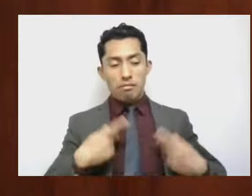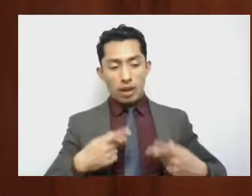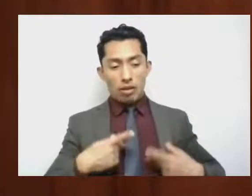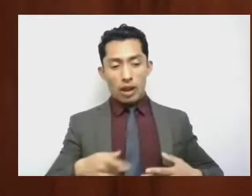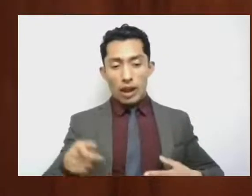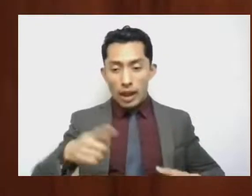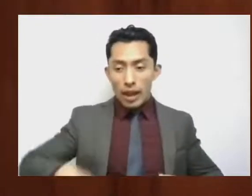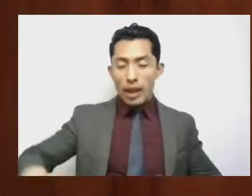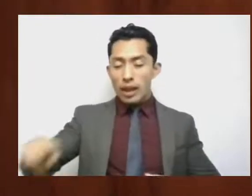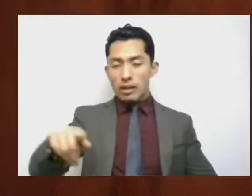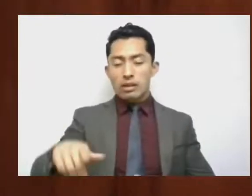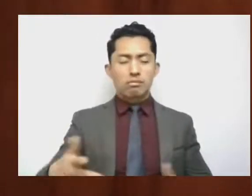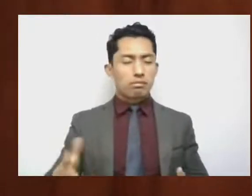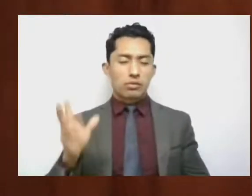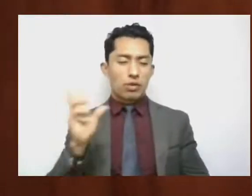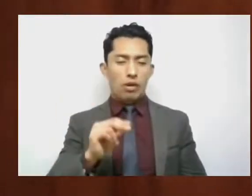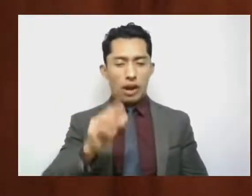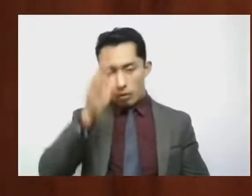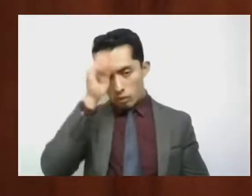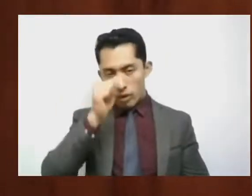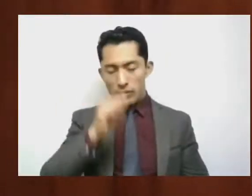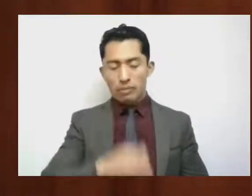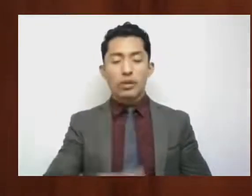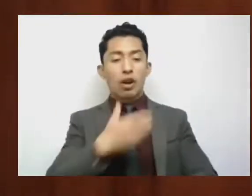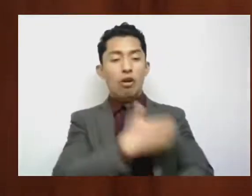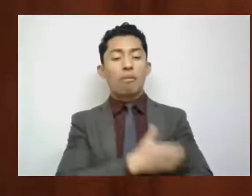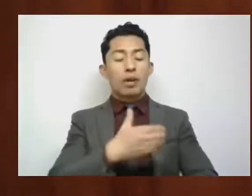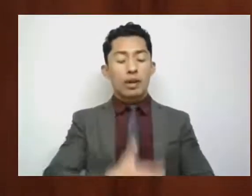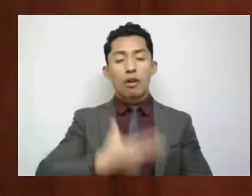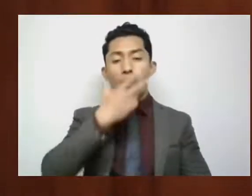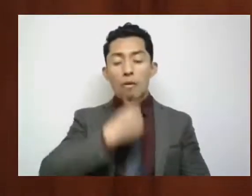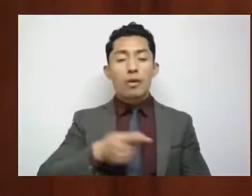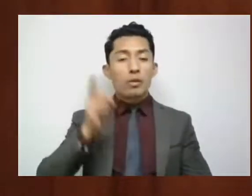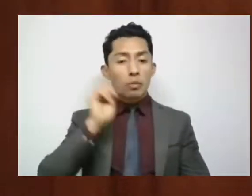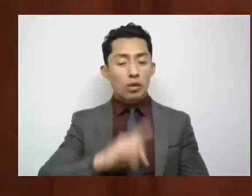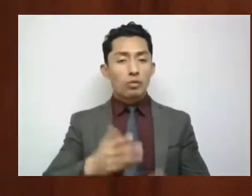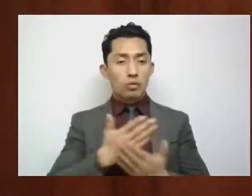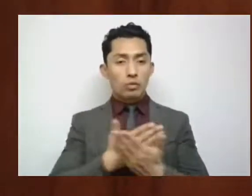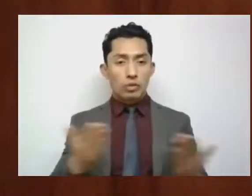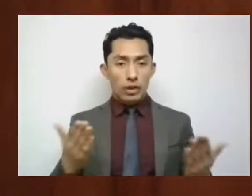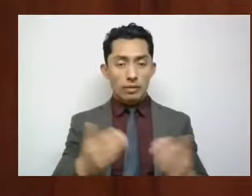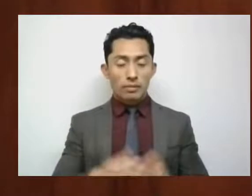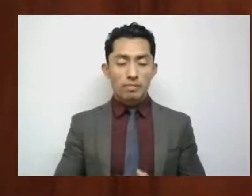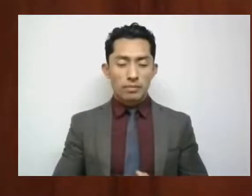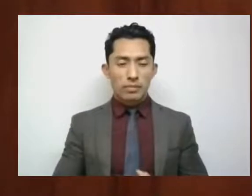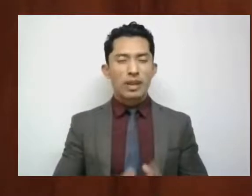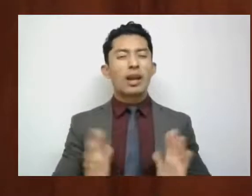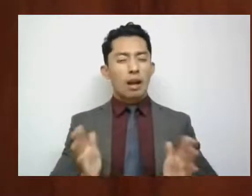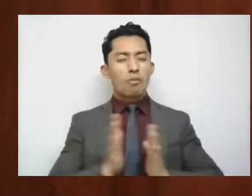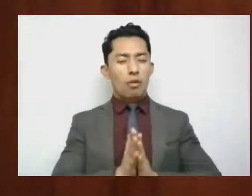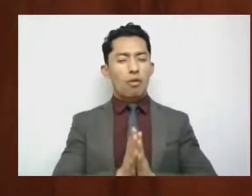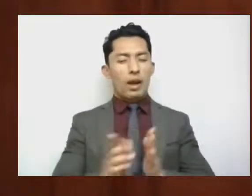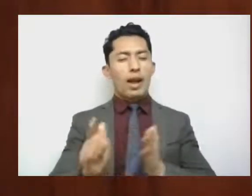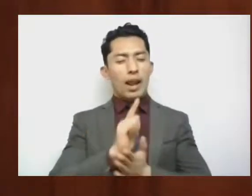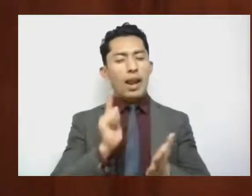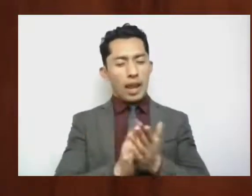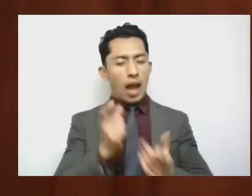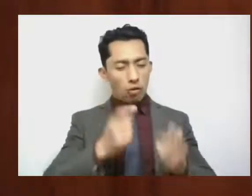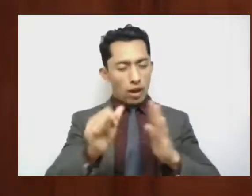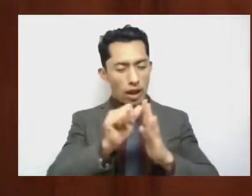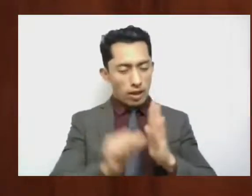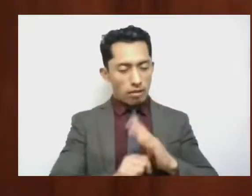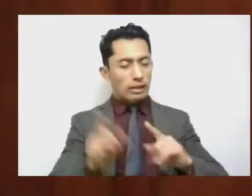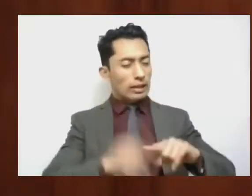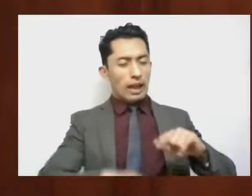Compañeras y compañeros, Eliminemos estas herramientas perversas